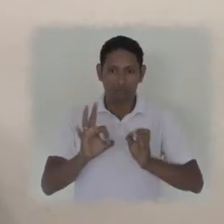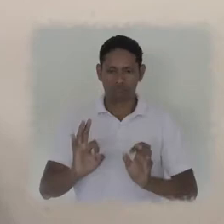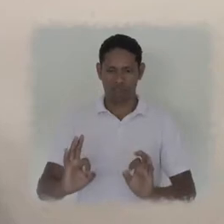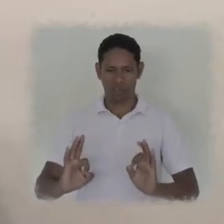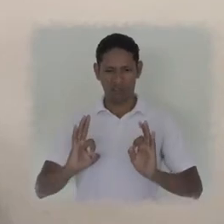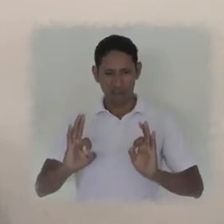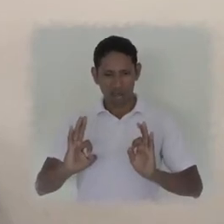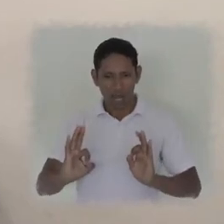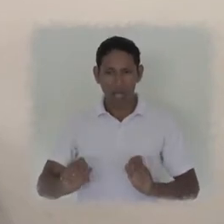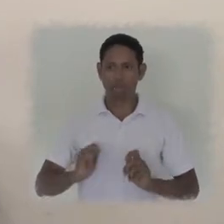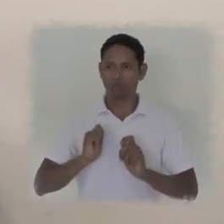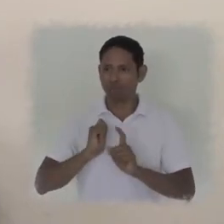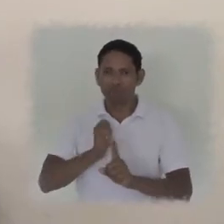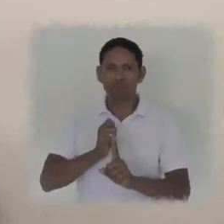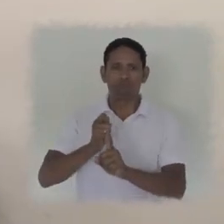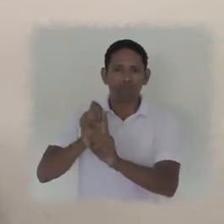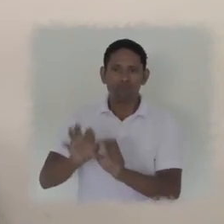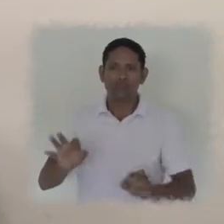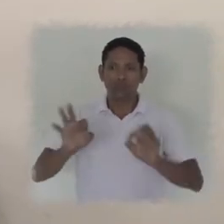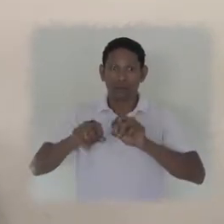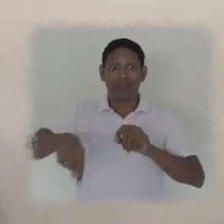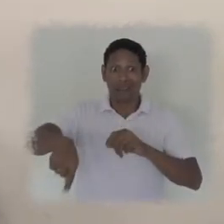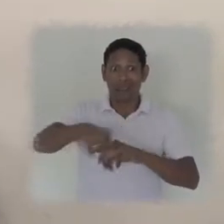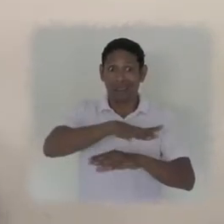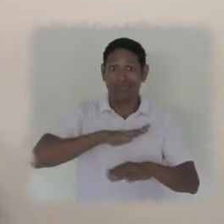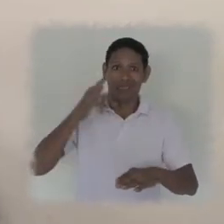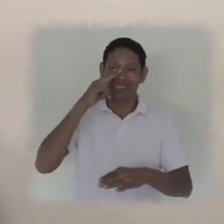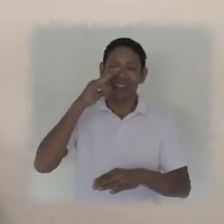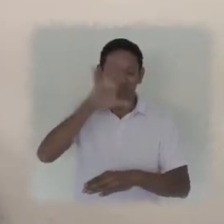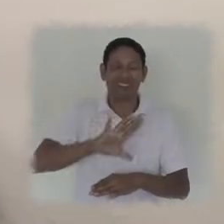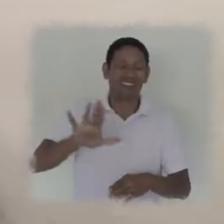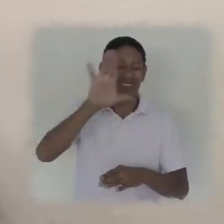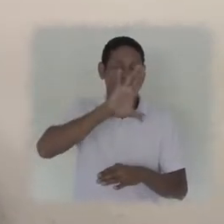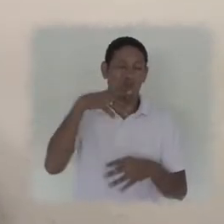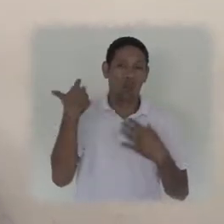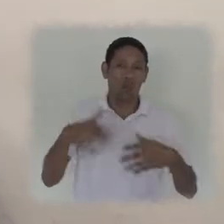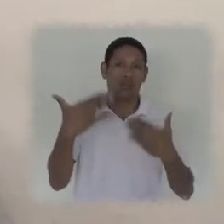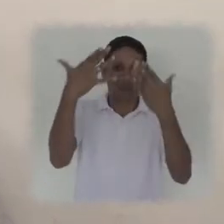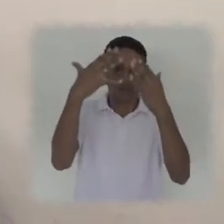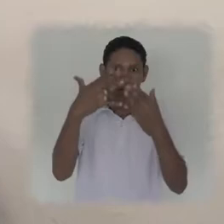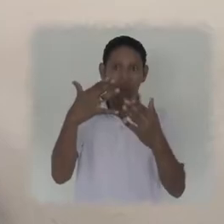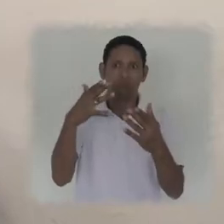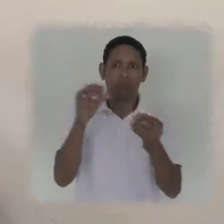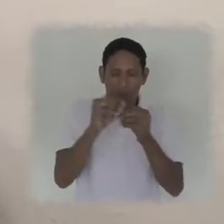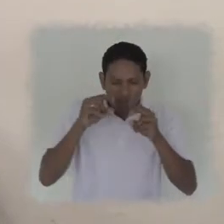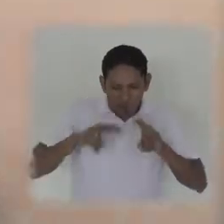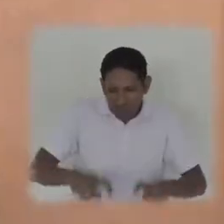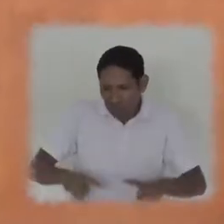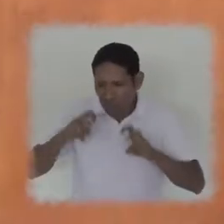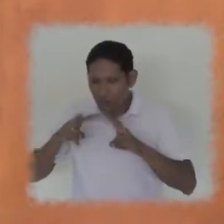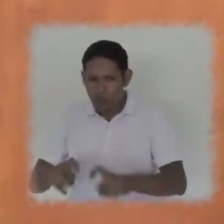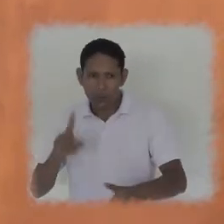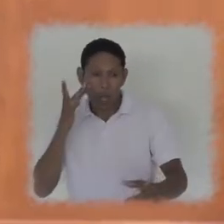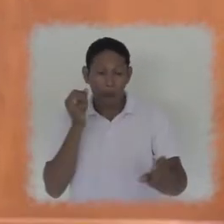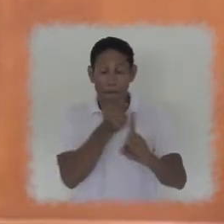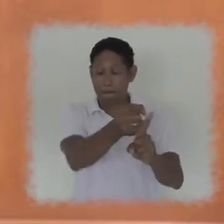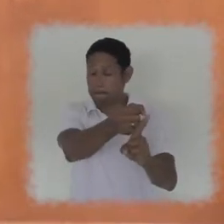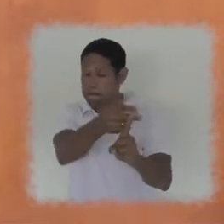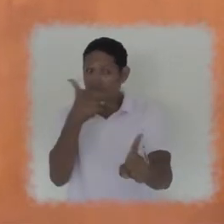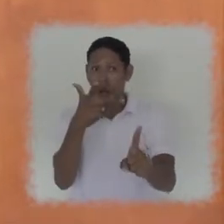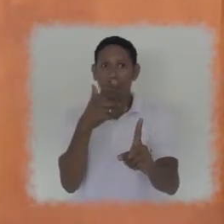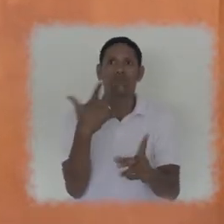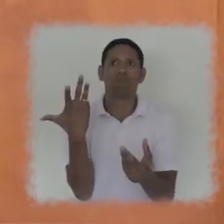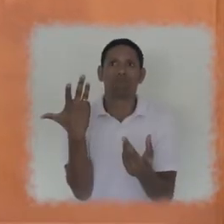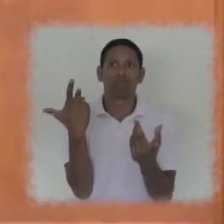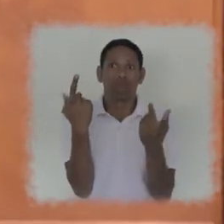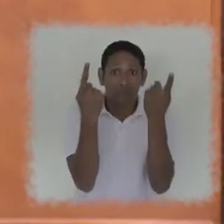sociedad. Sembramos calidad, aportamos a los indicadores de competitividad del departamento con nuestros programas acreditados, nuestras investigaciones aplicadas